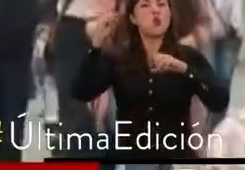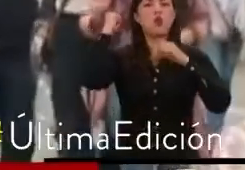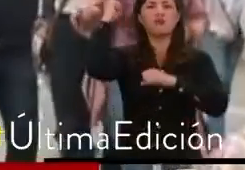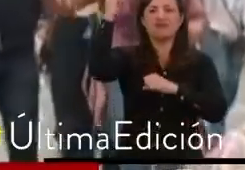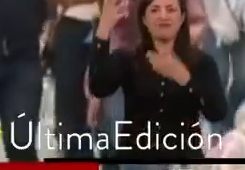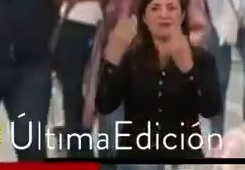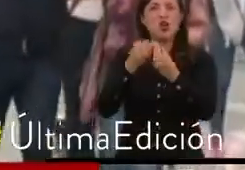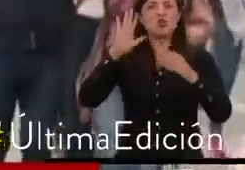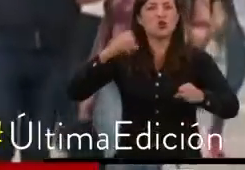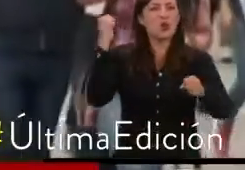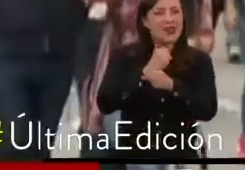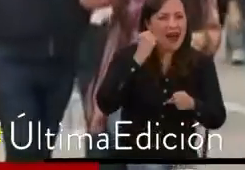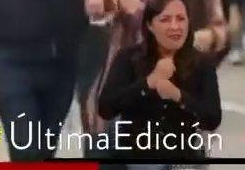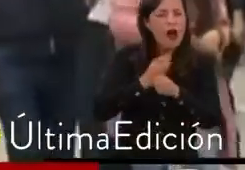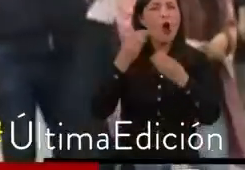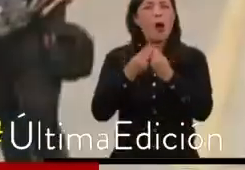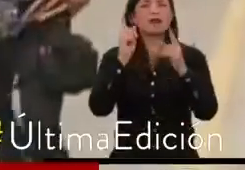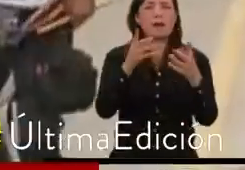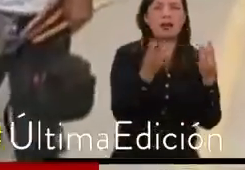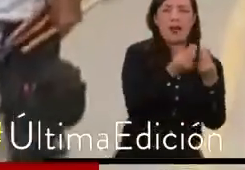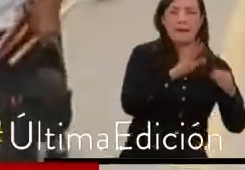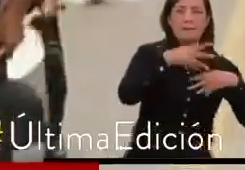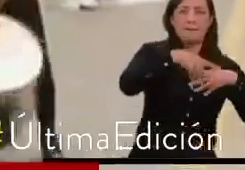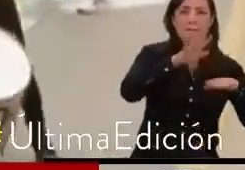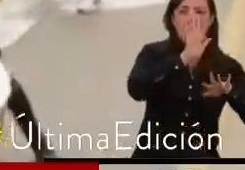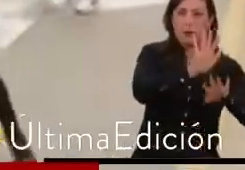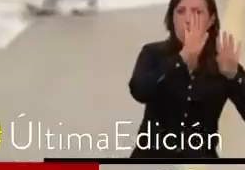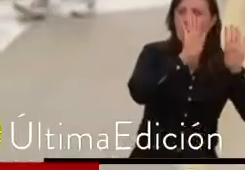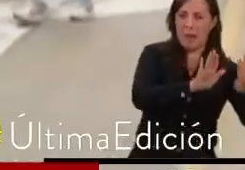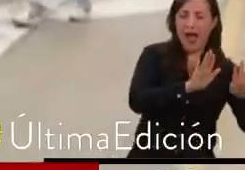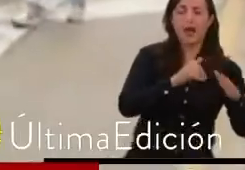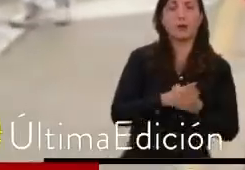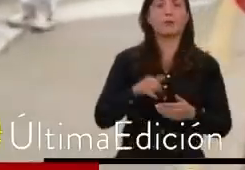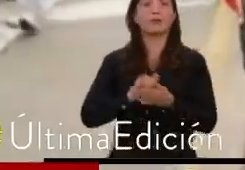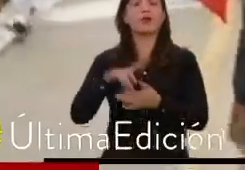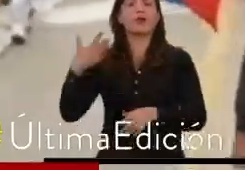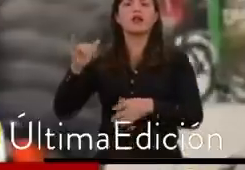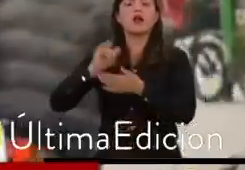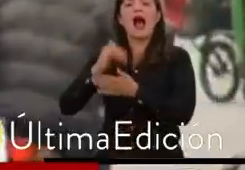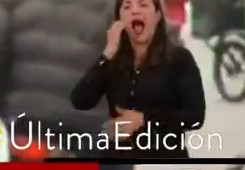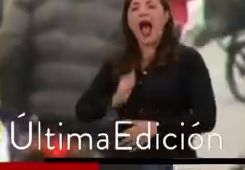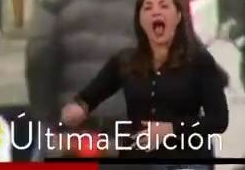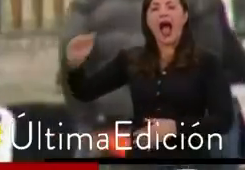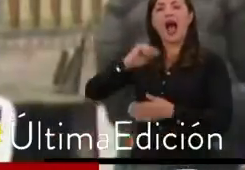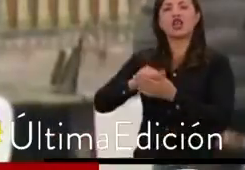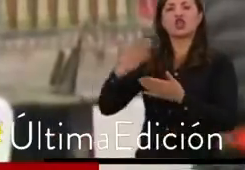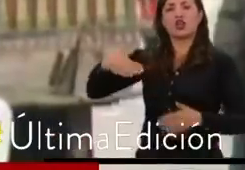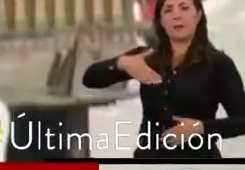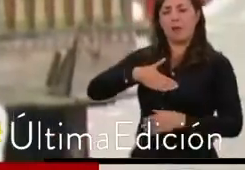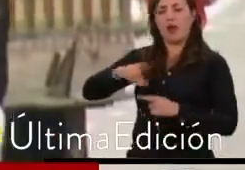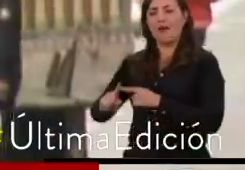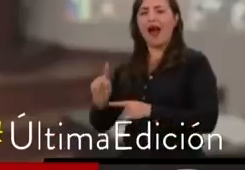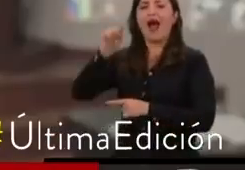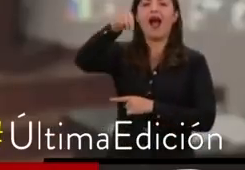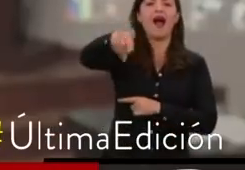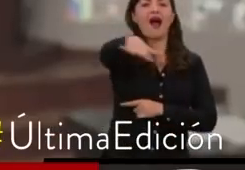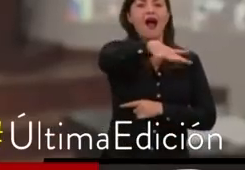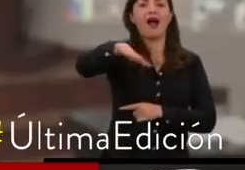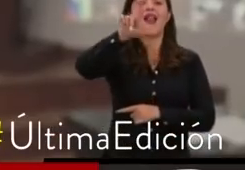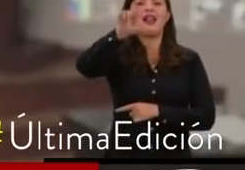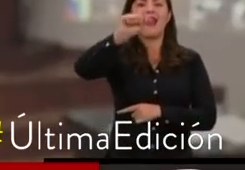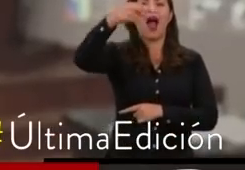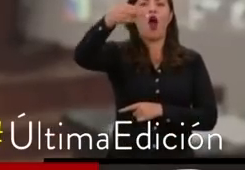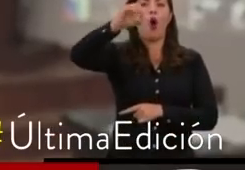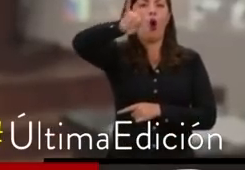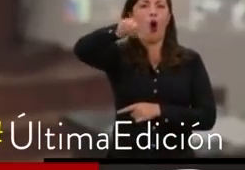comité del paro. En horas de la tarde, de un grupo de mujeres, desde la Plaza de Bolívar hasta la Plaza de la Hoja, esto supuso algunos